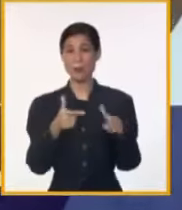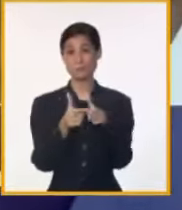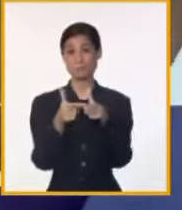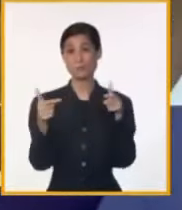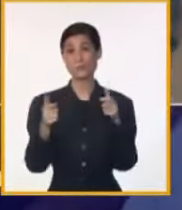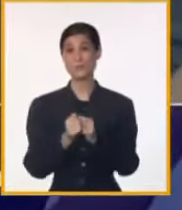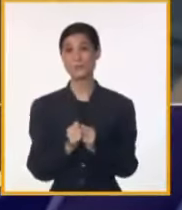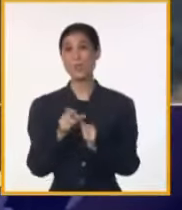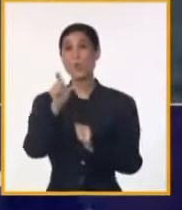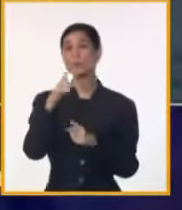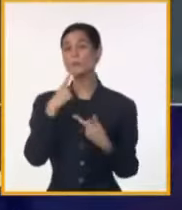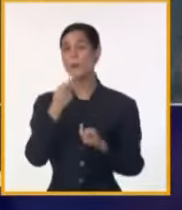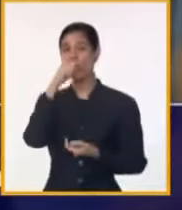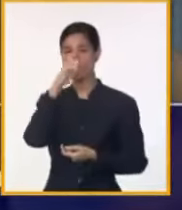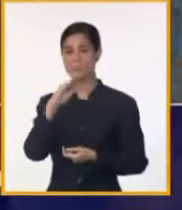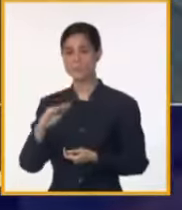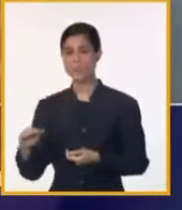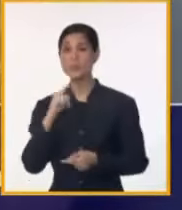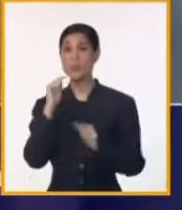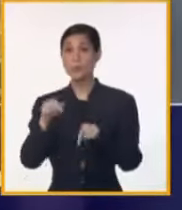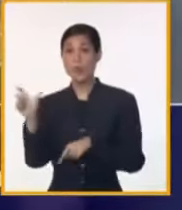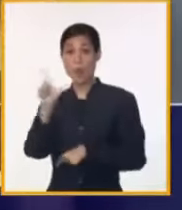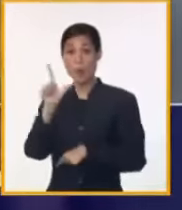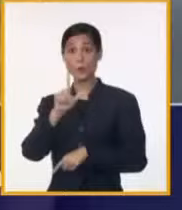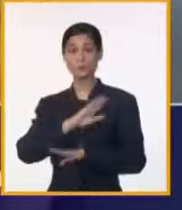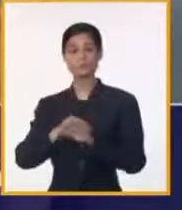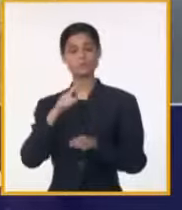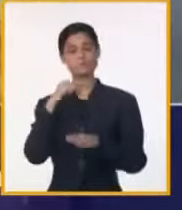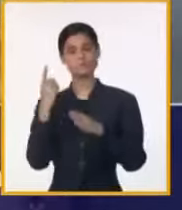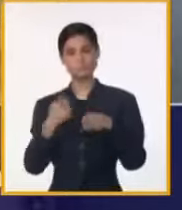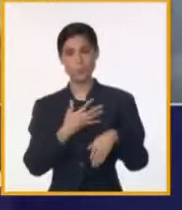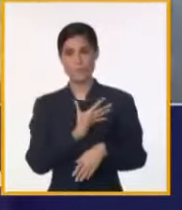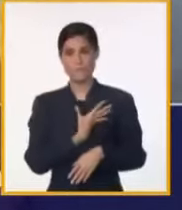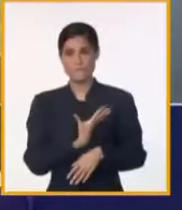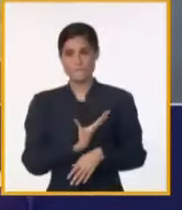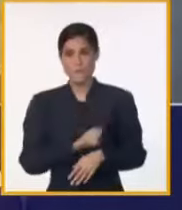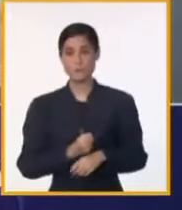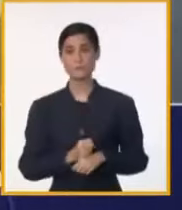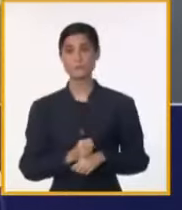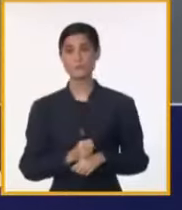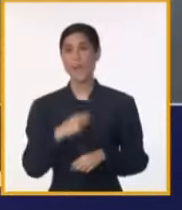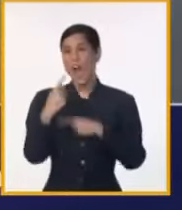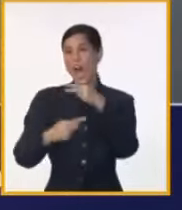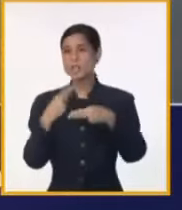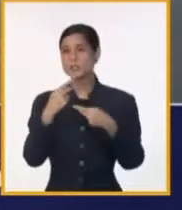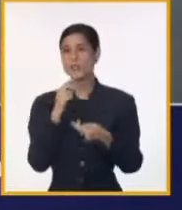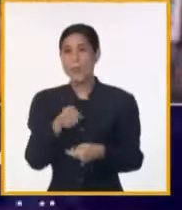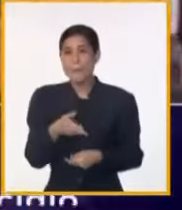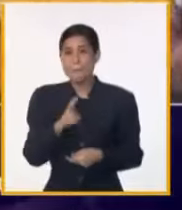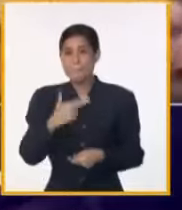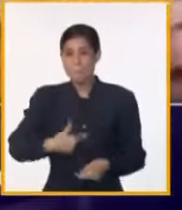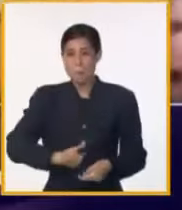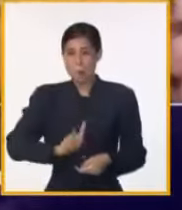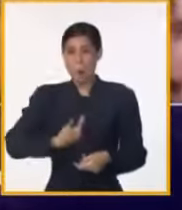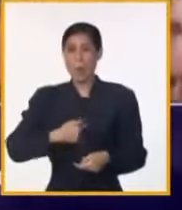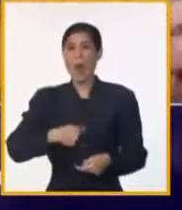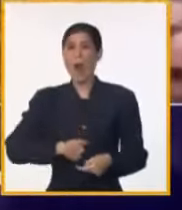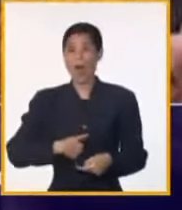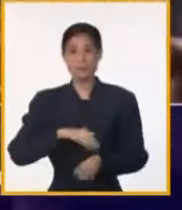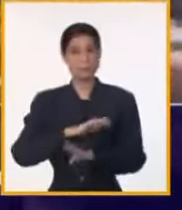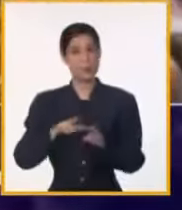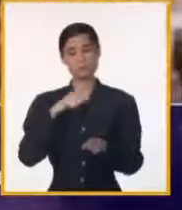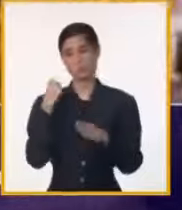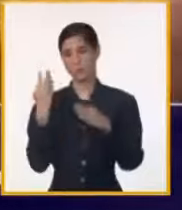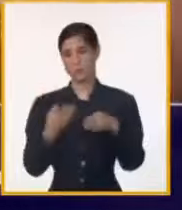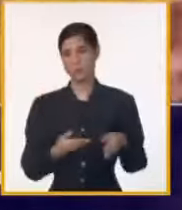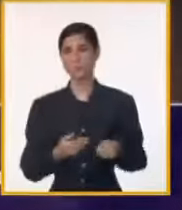niño de 12 años este lunes un soldado israelí le ha pegado un tiro en el estómago durante una redada en ramala